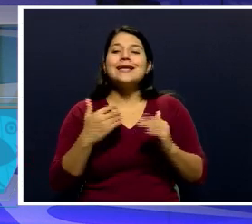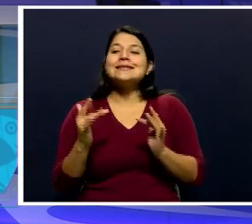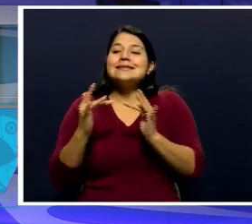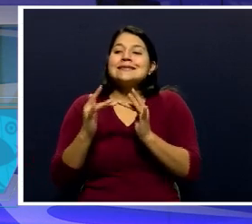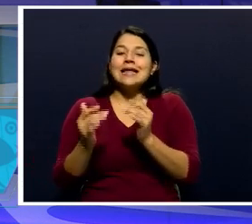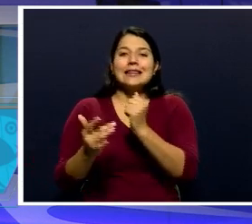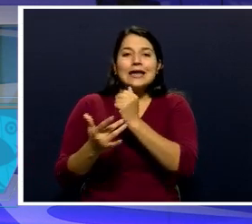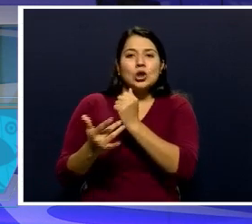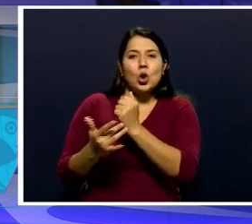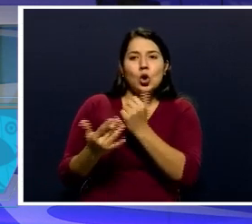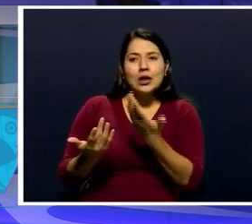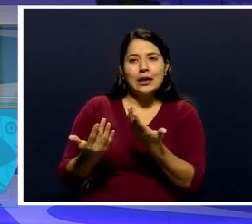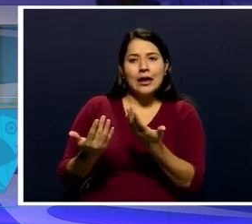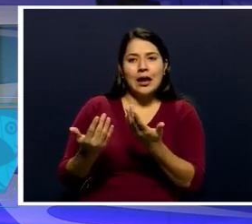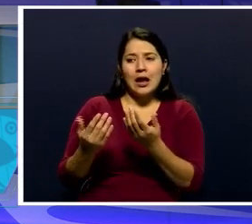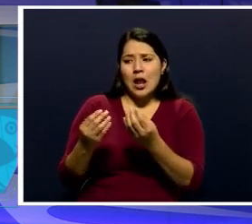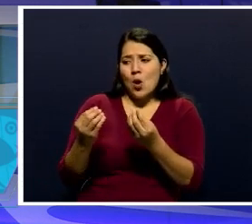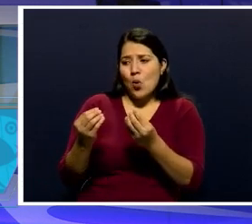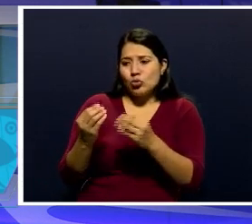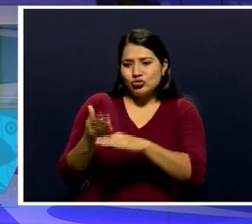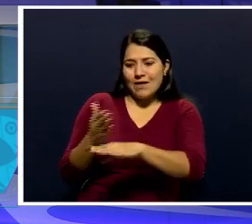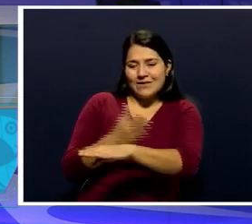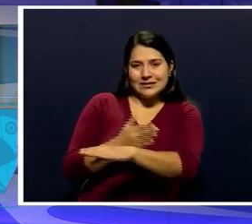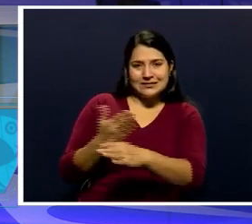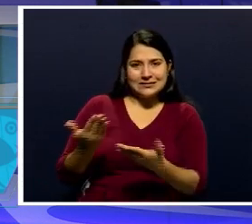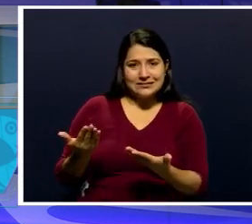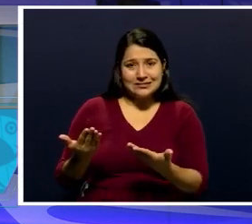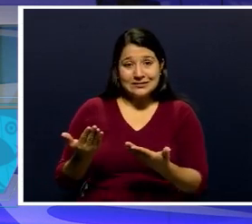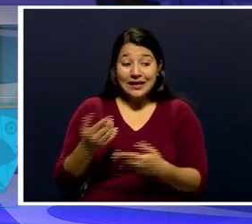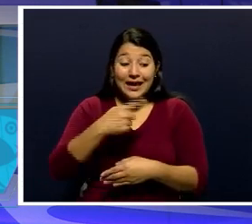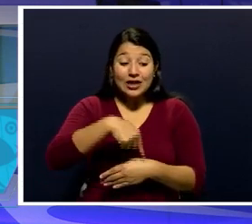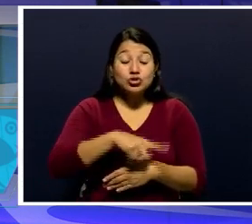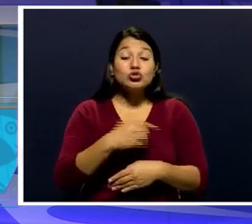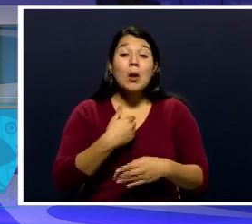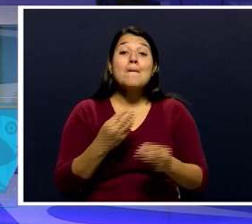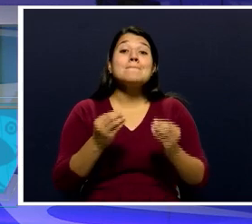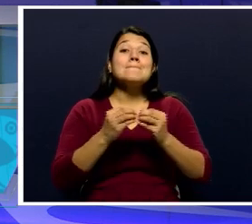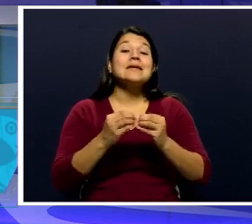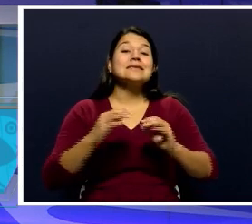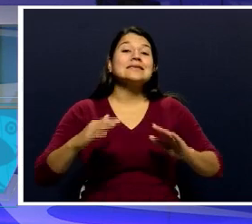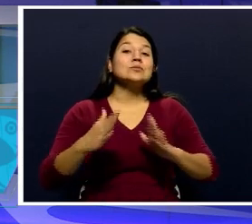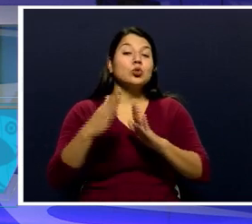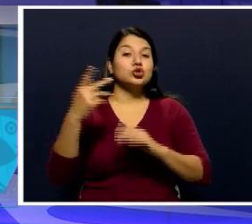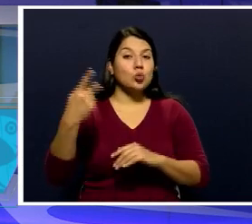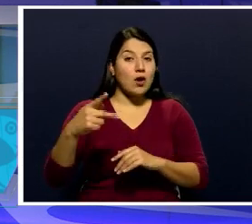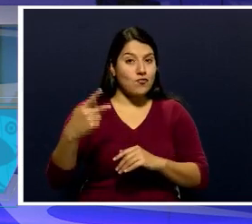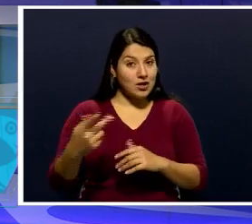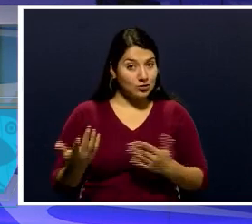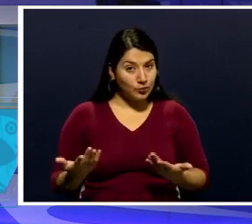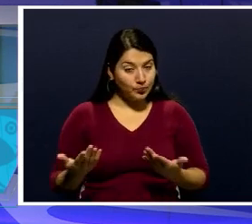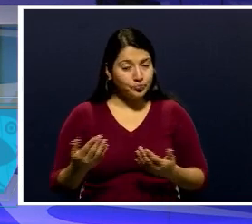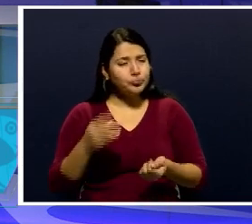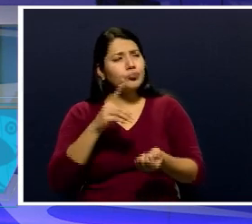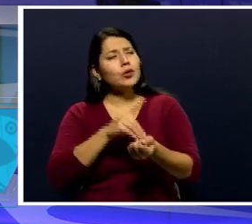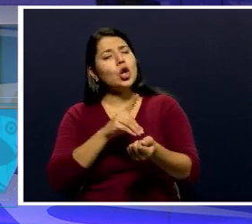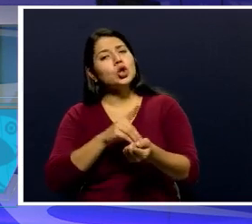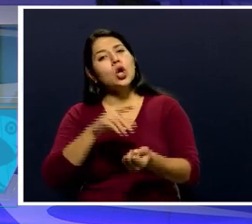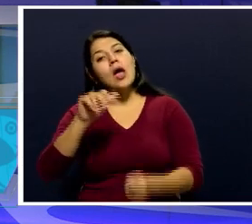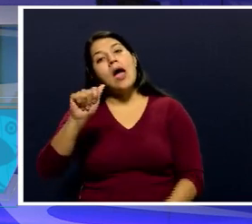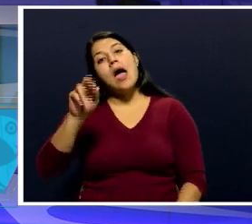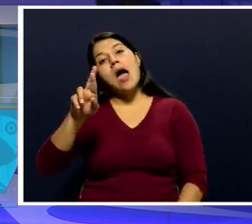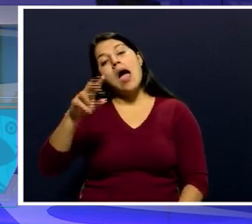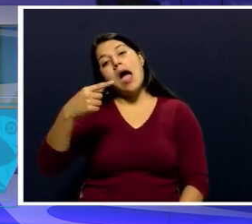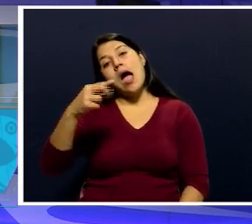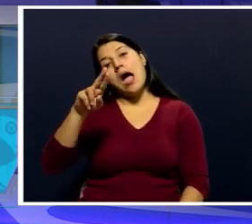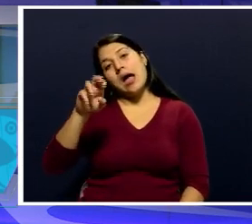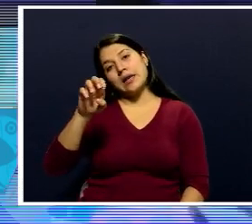más expuestas a los riesgos de esta pandemia. Doctora Arguedas, justamente hablando